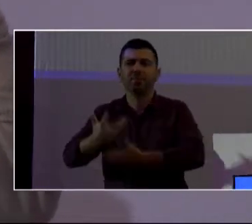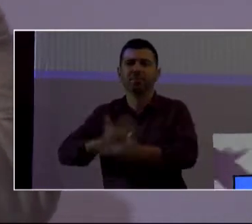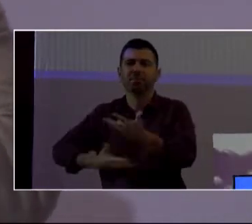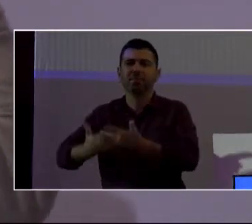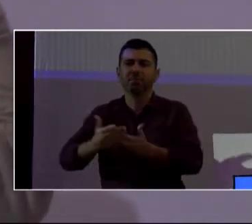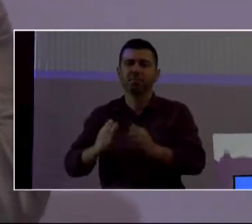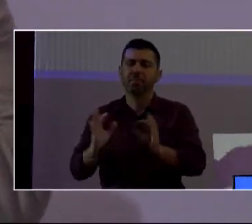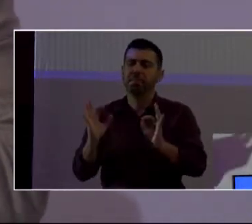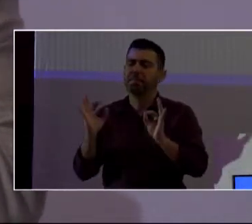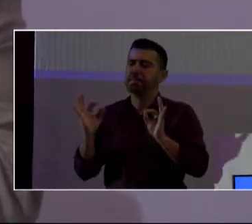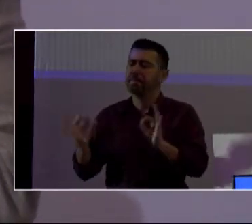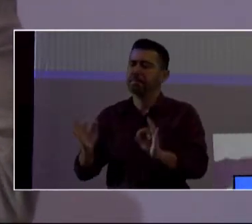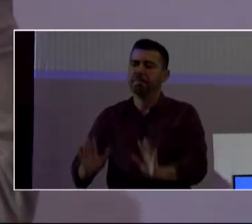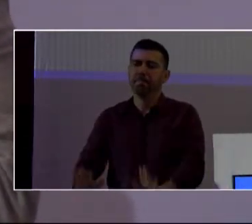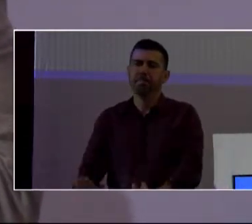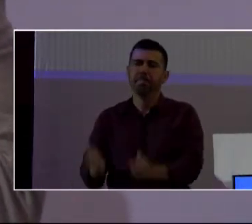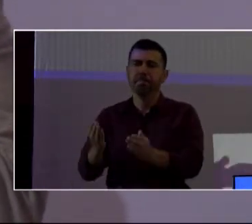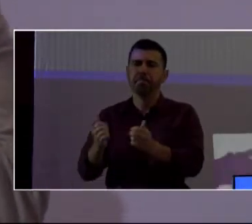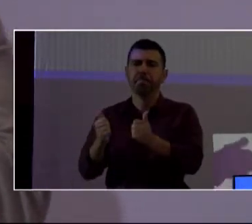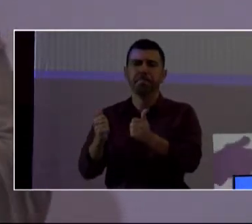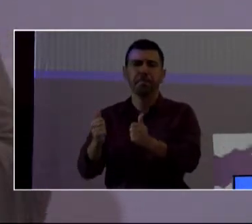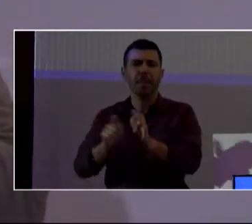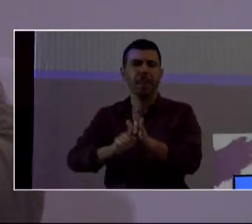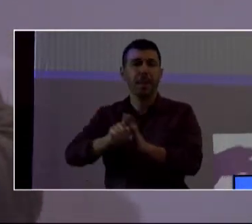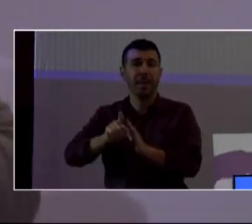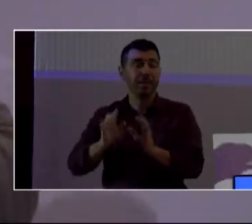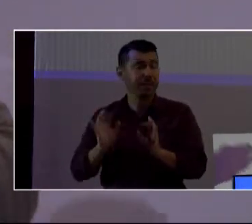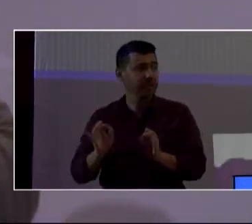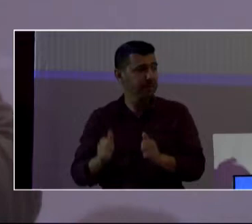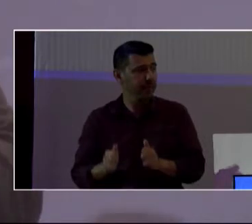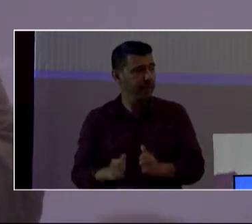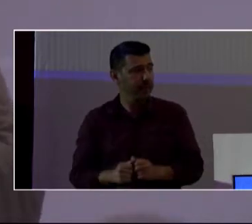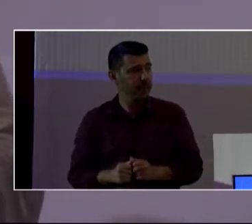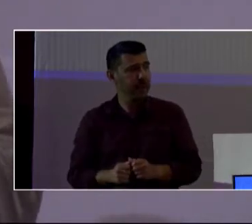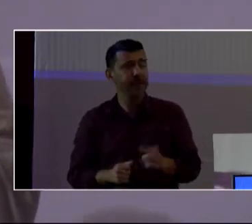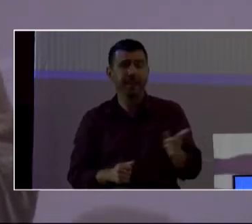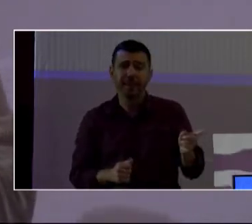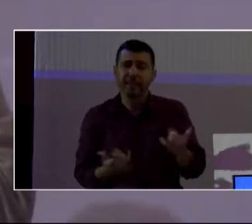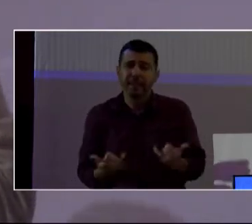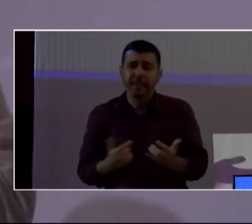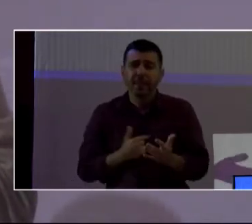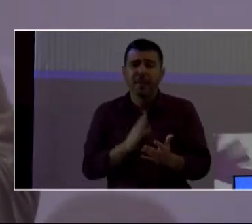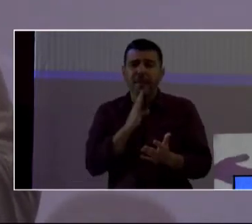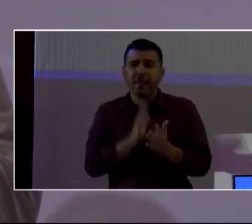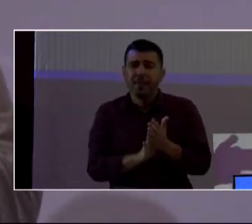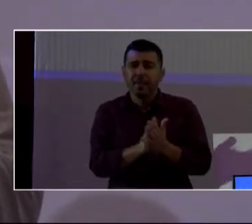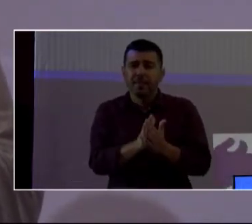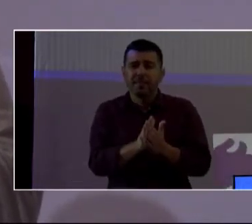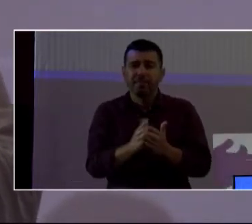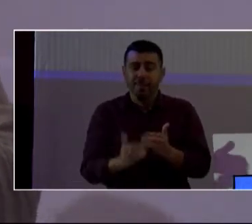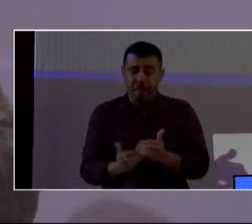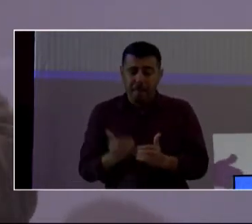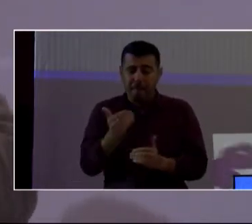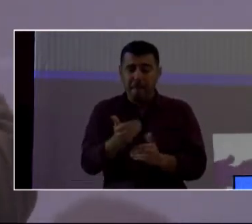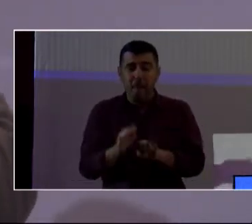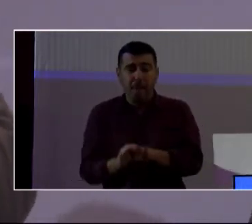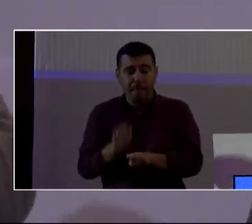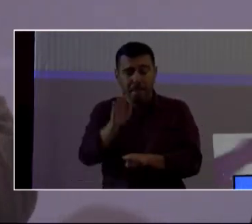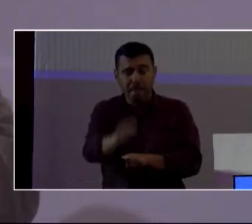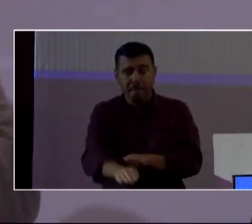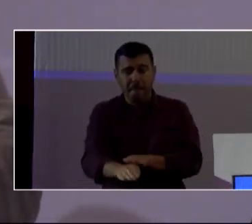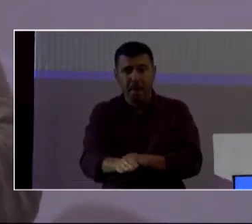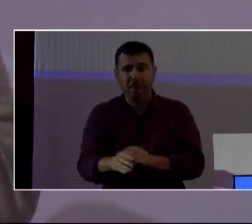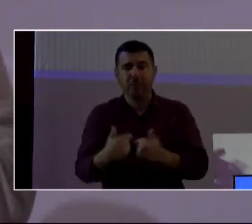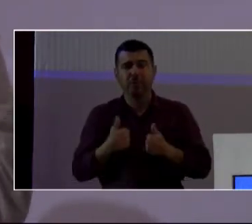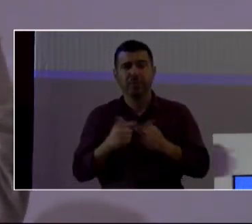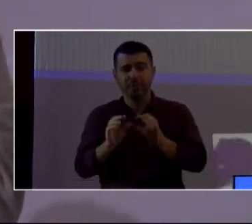ellos. Nuestro paso de la educación al